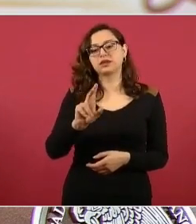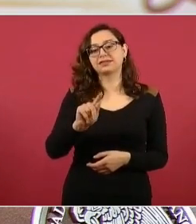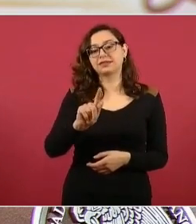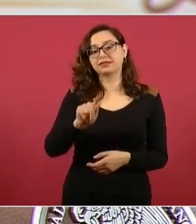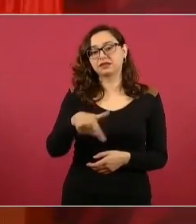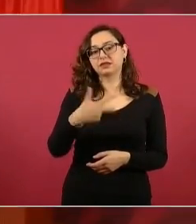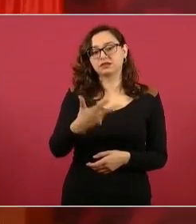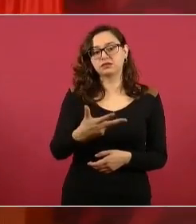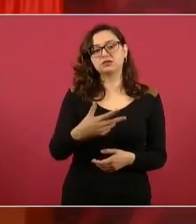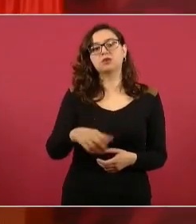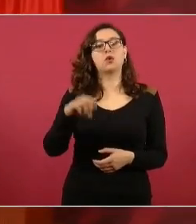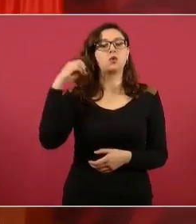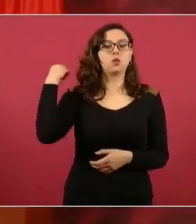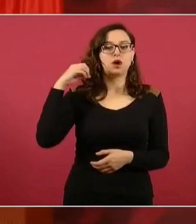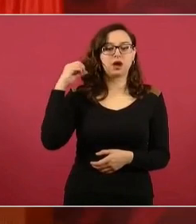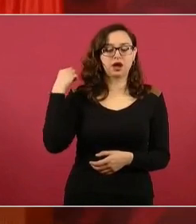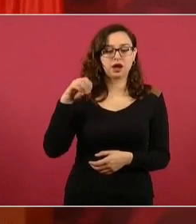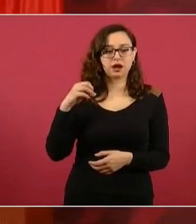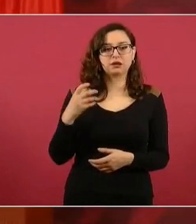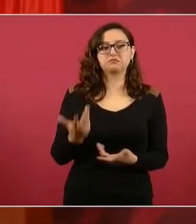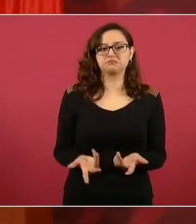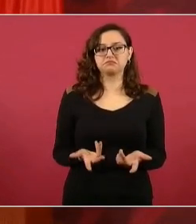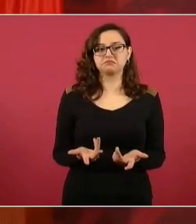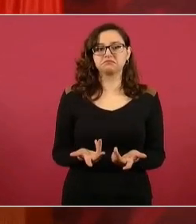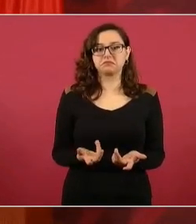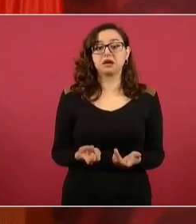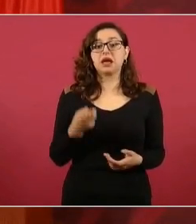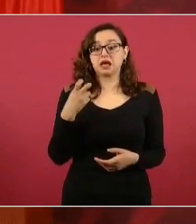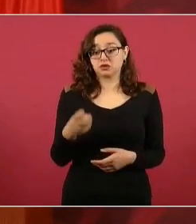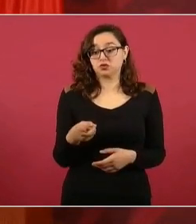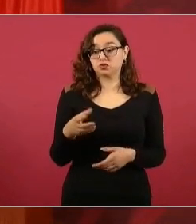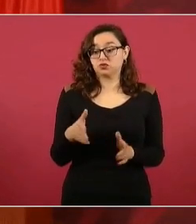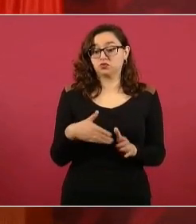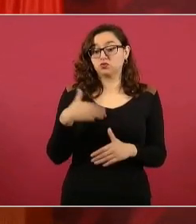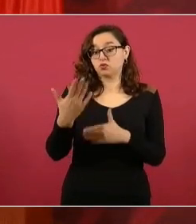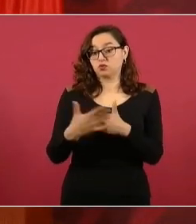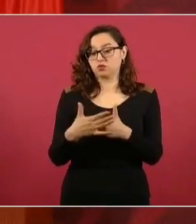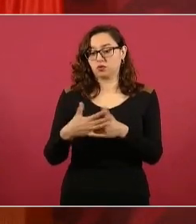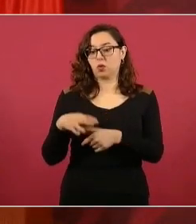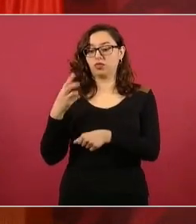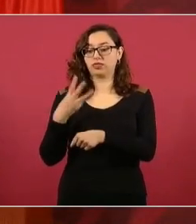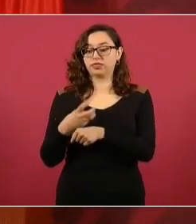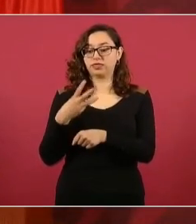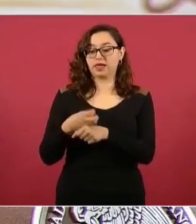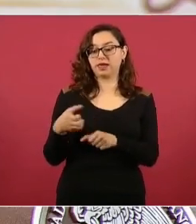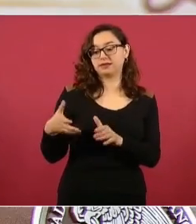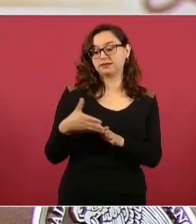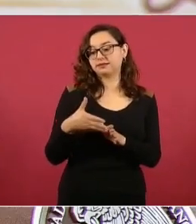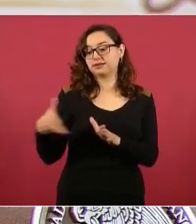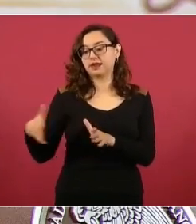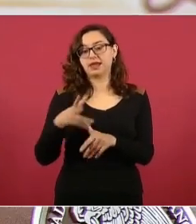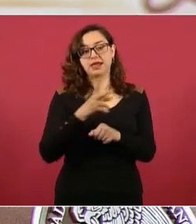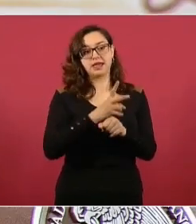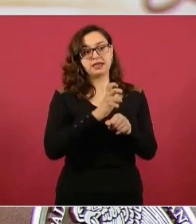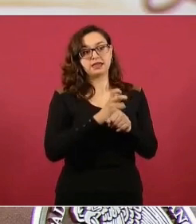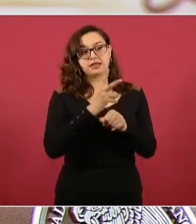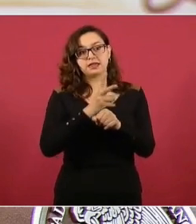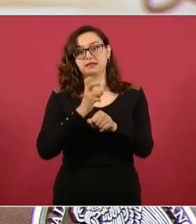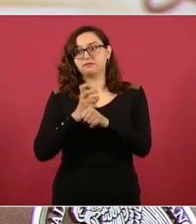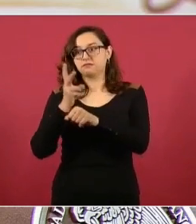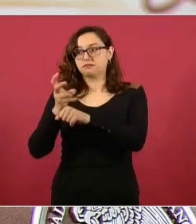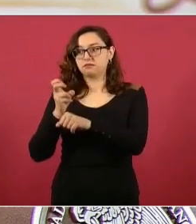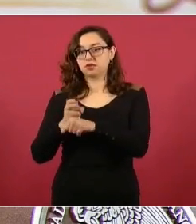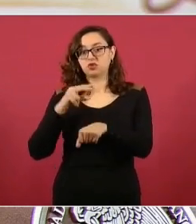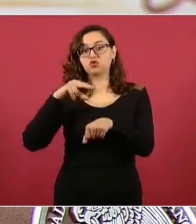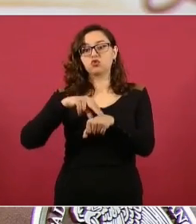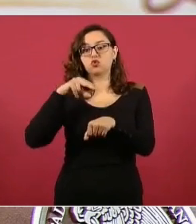360 está nueva etapa o esta tercera convocatoria la vamos a dar a conocer el próximo martes con todas